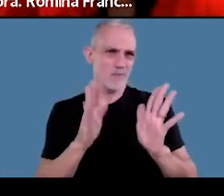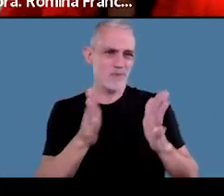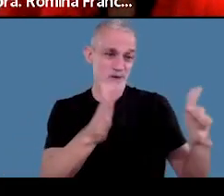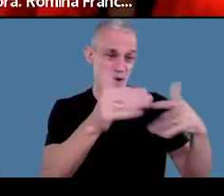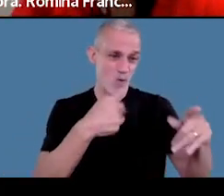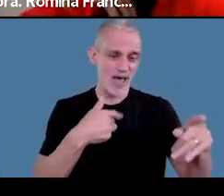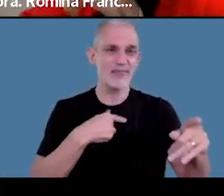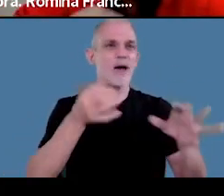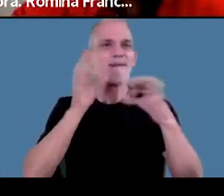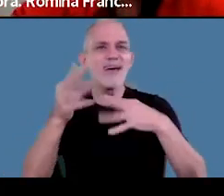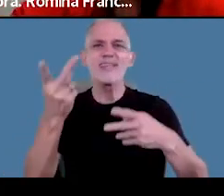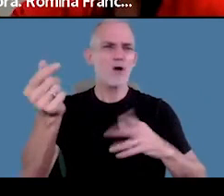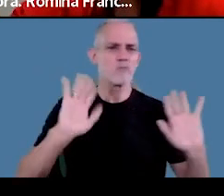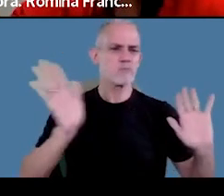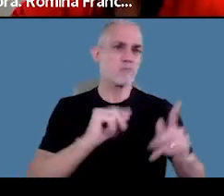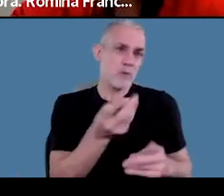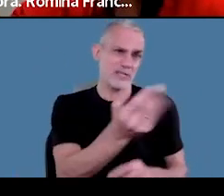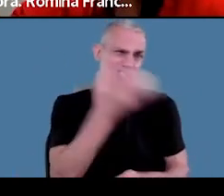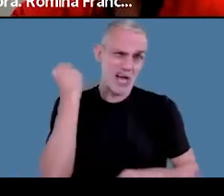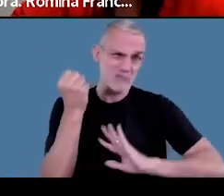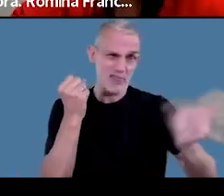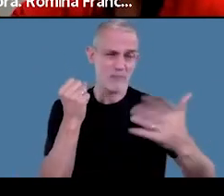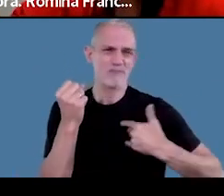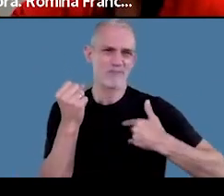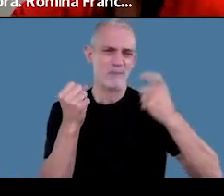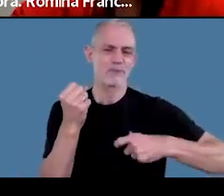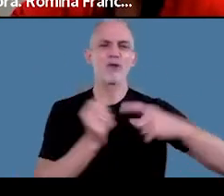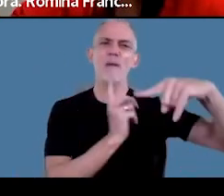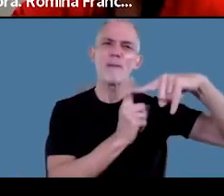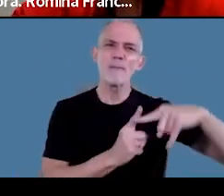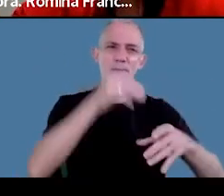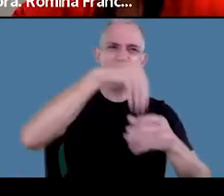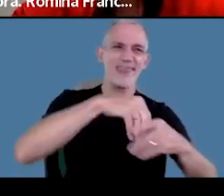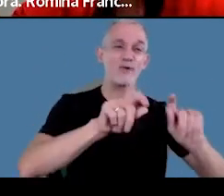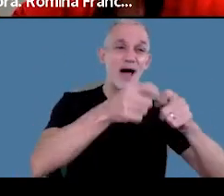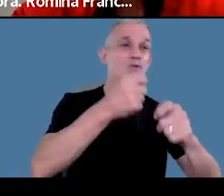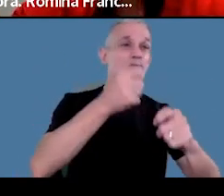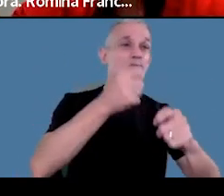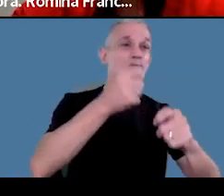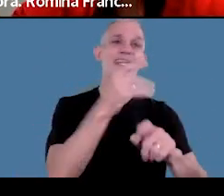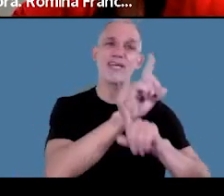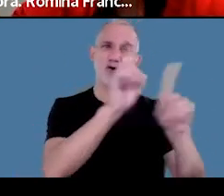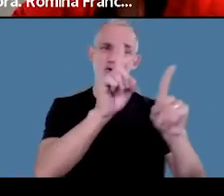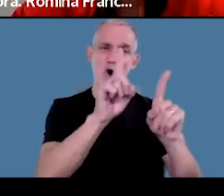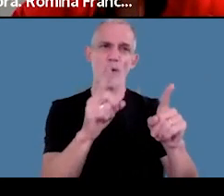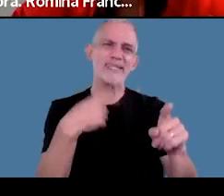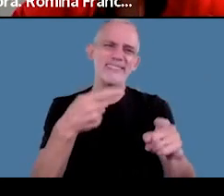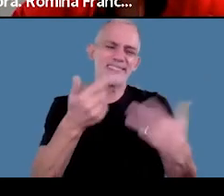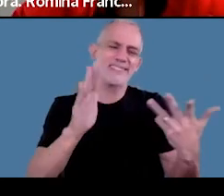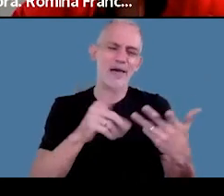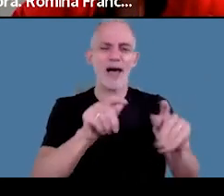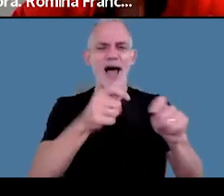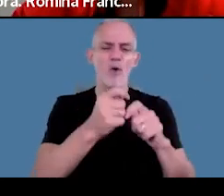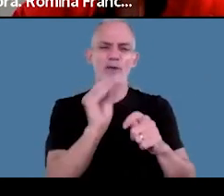a operaciones comerciales. Bueno, en este caso van a ser no computables en el ajuste estático, que suele pasar, o sea, nunca es que tienen